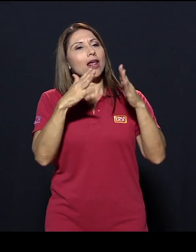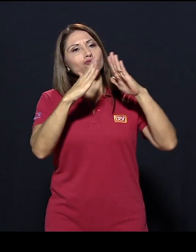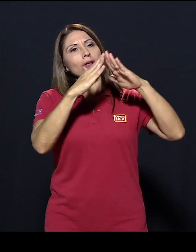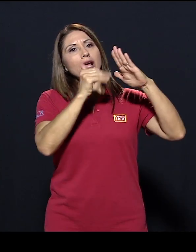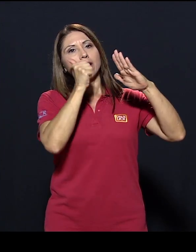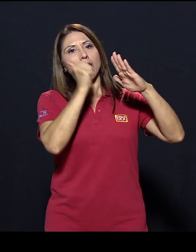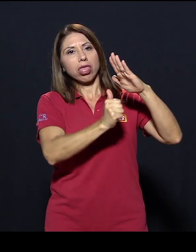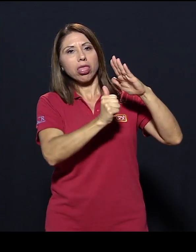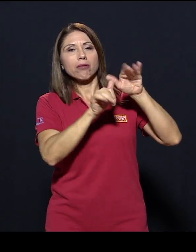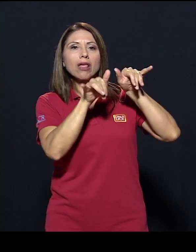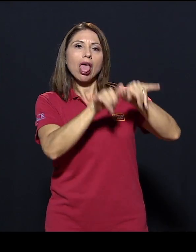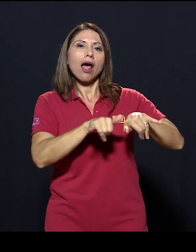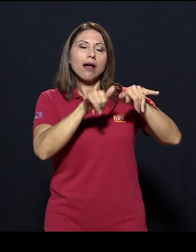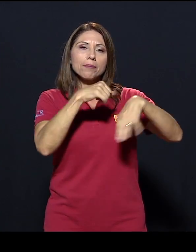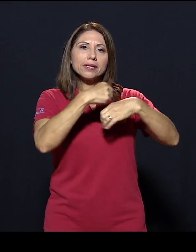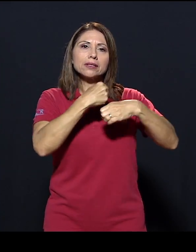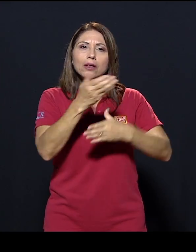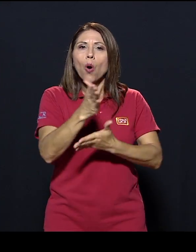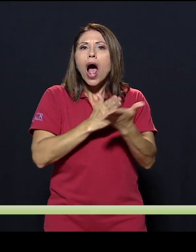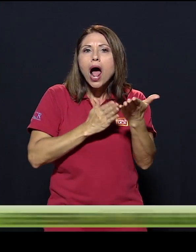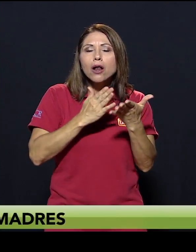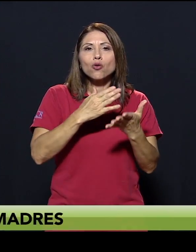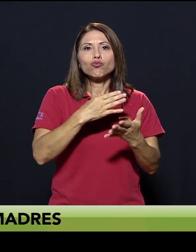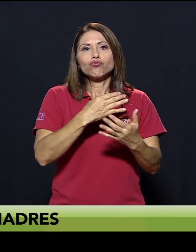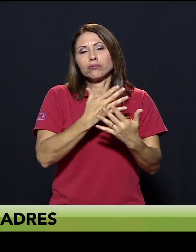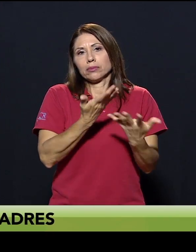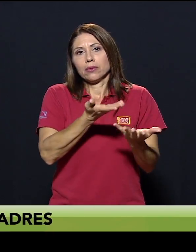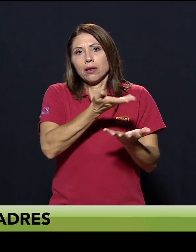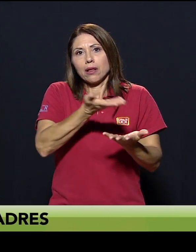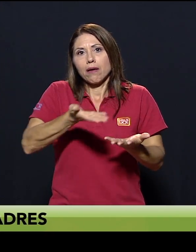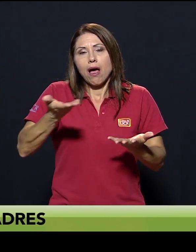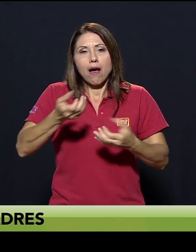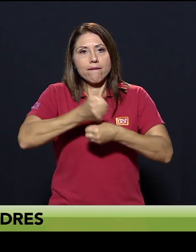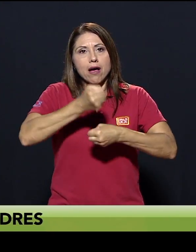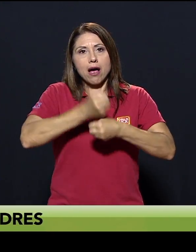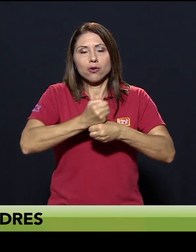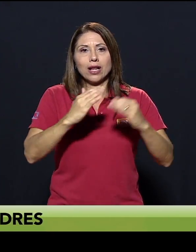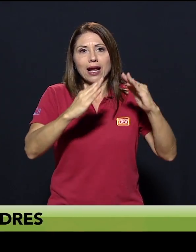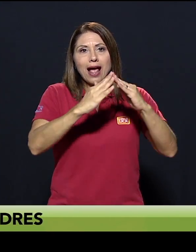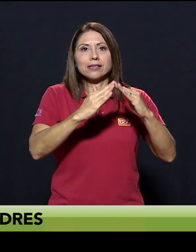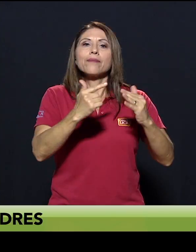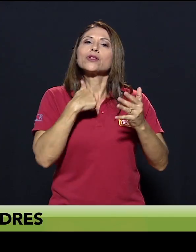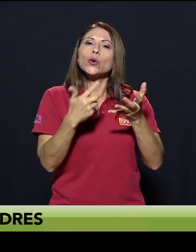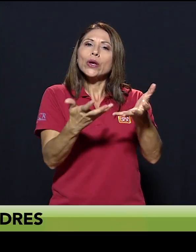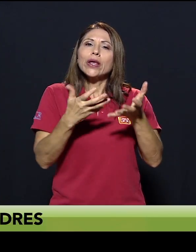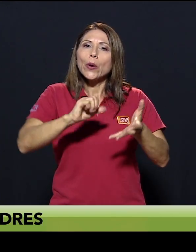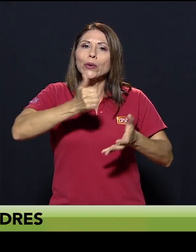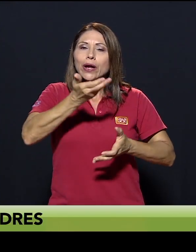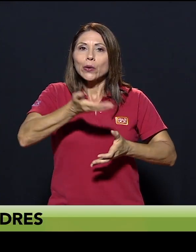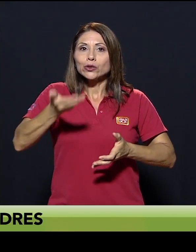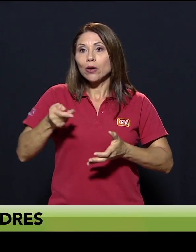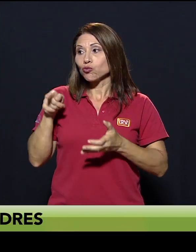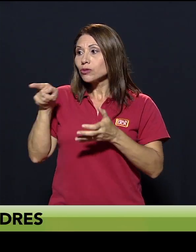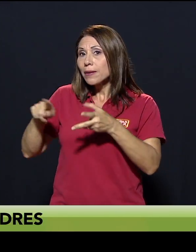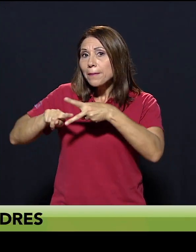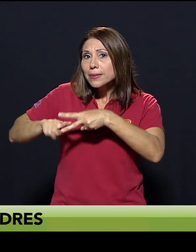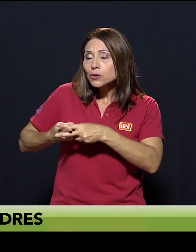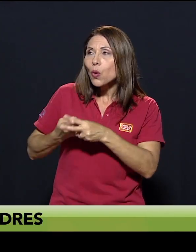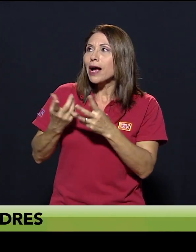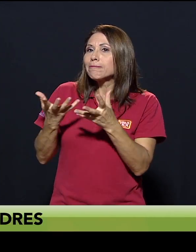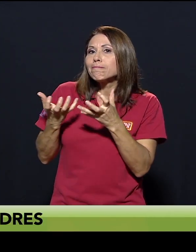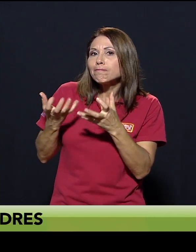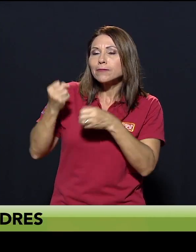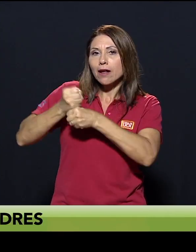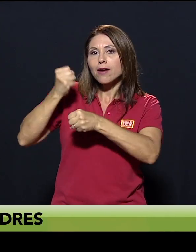me quedo en la casa haciendo alguna cosa doméstica, sino que, bueno, quiero otra cosa, y ahí empezó un deseo de